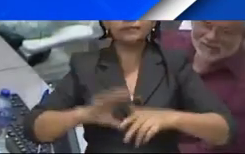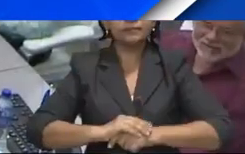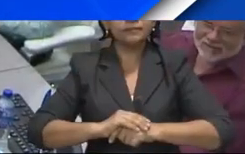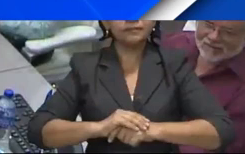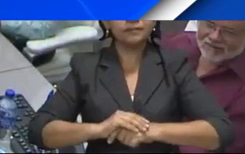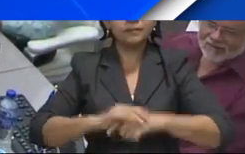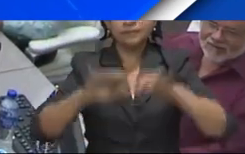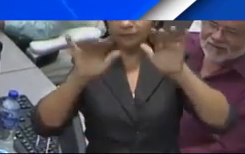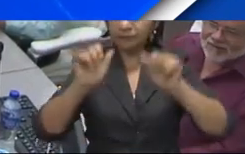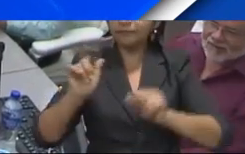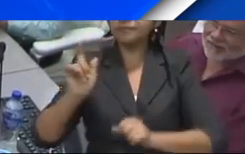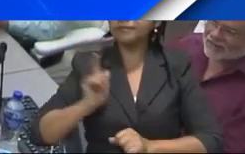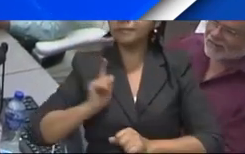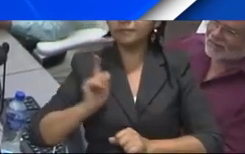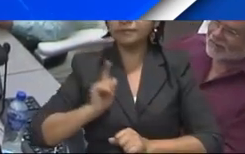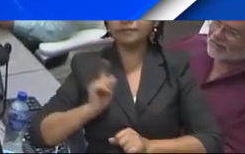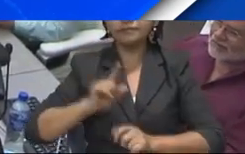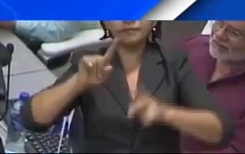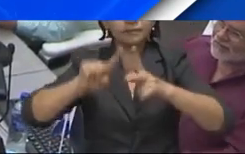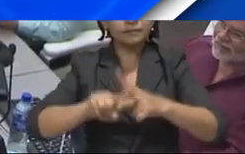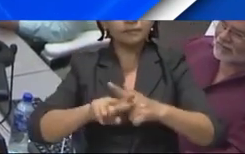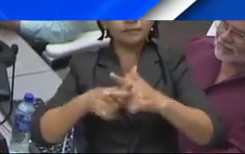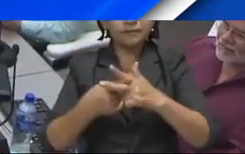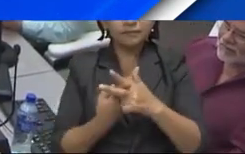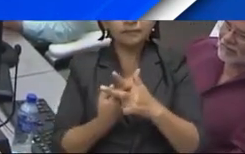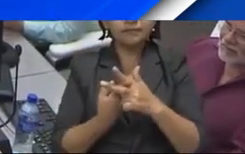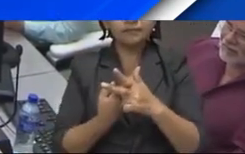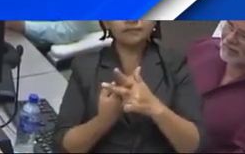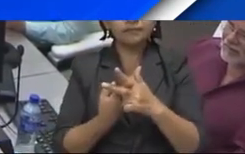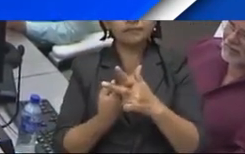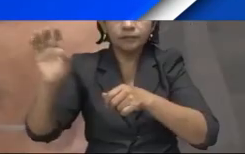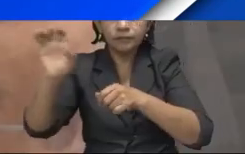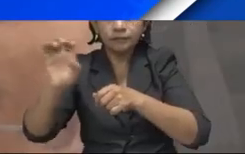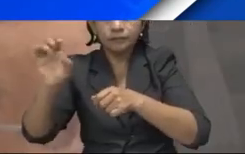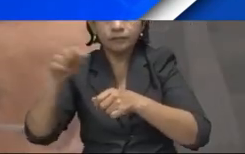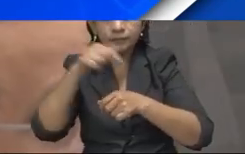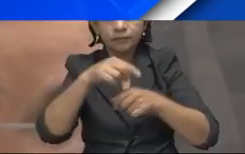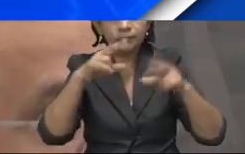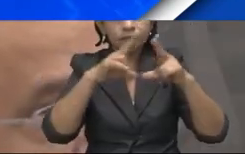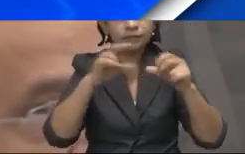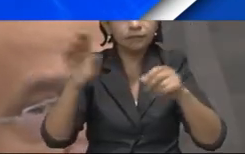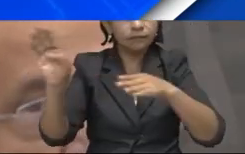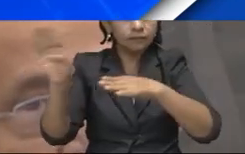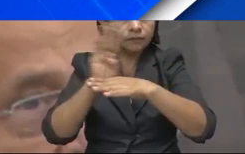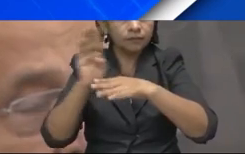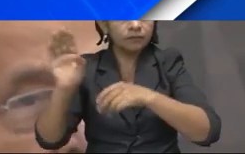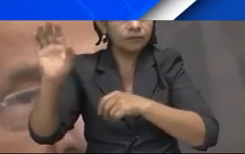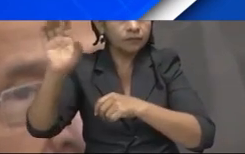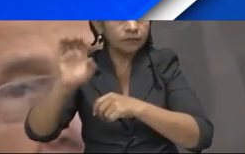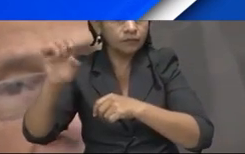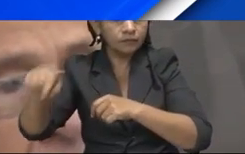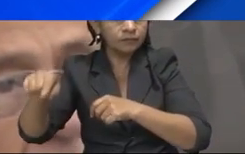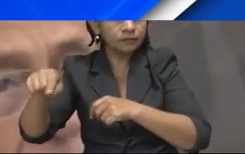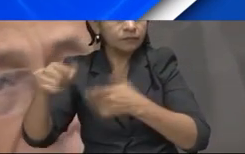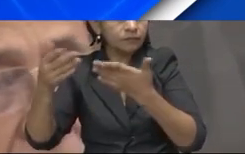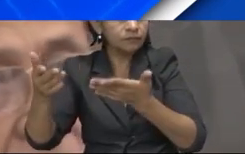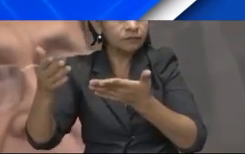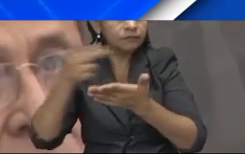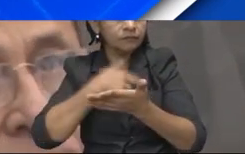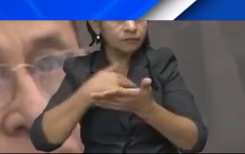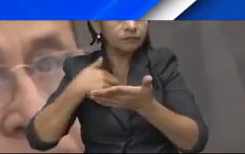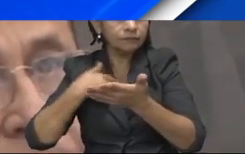mejoramiento de la infraestructura de transmisión y transformación eléctrica. El Banco Europeo ha